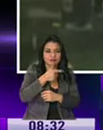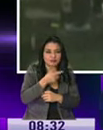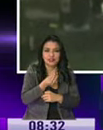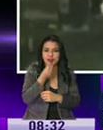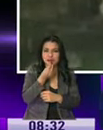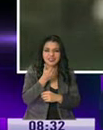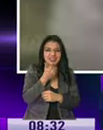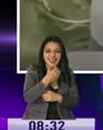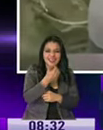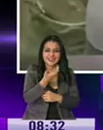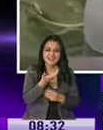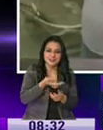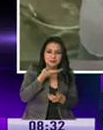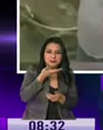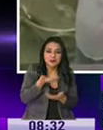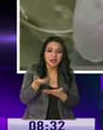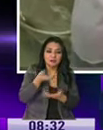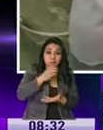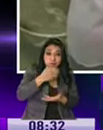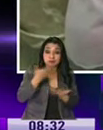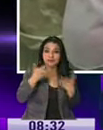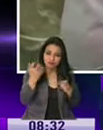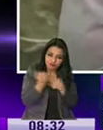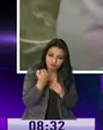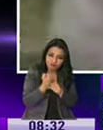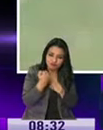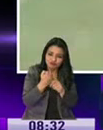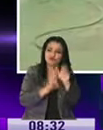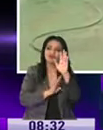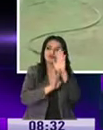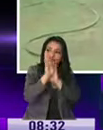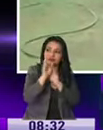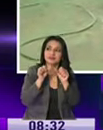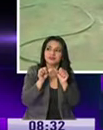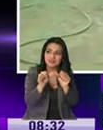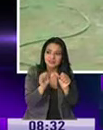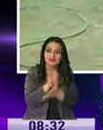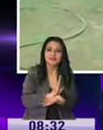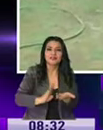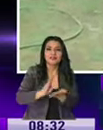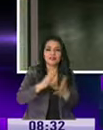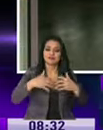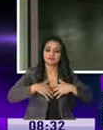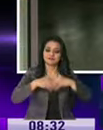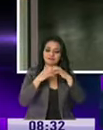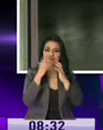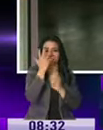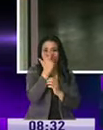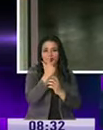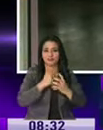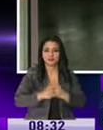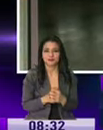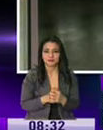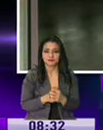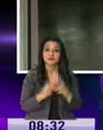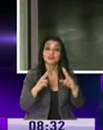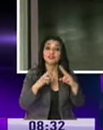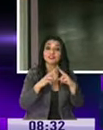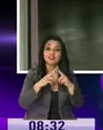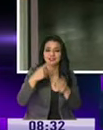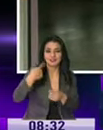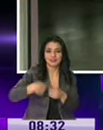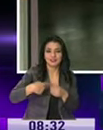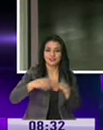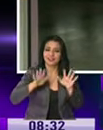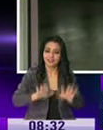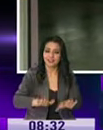chicha, copita, era bienvenida para seguir haciendo que el barrio tenga una estructura adecuada. Conociendo mejor a Quito, eso también lo